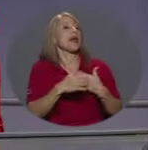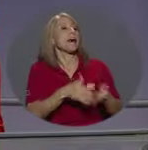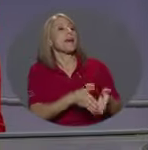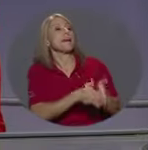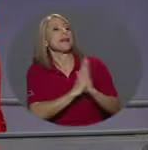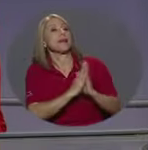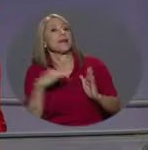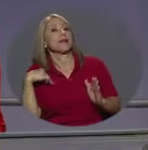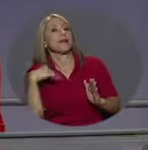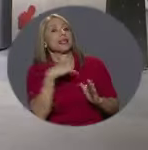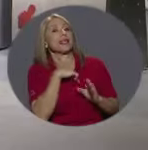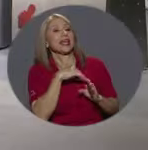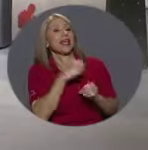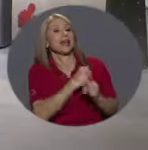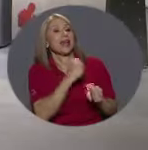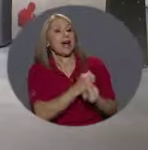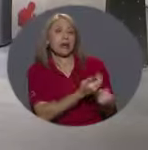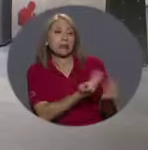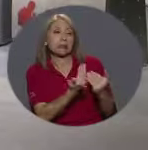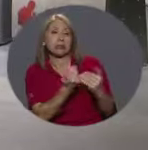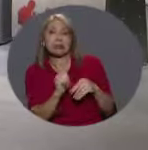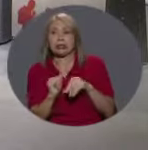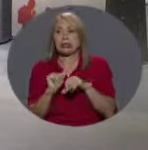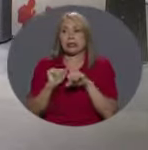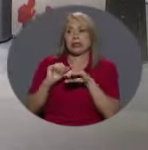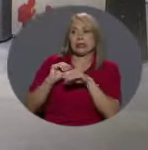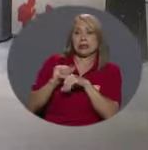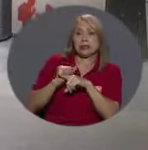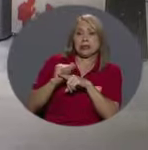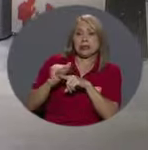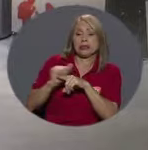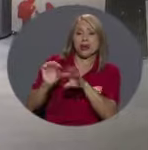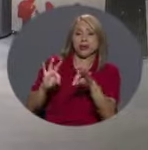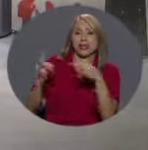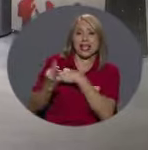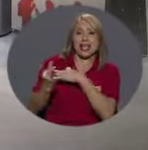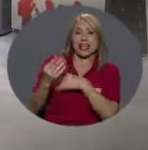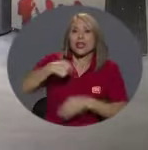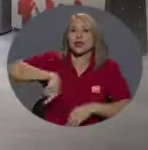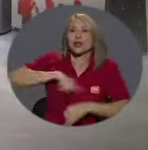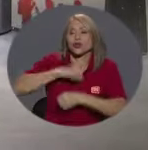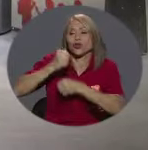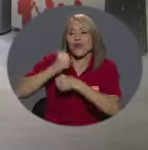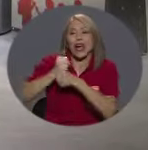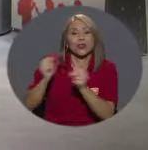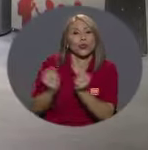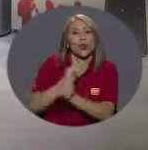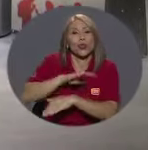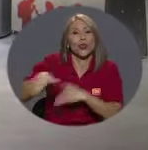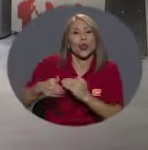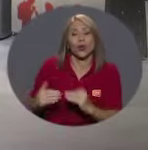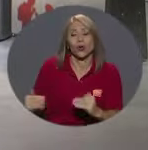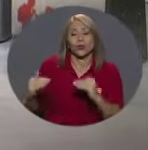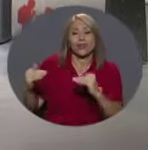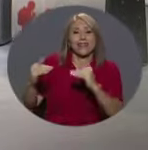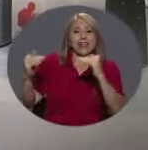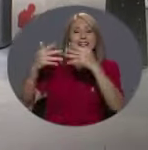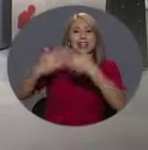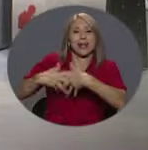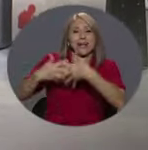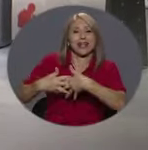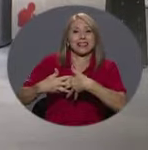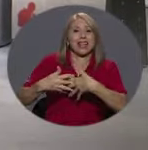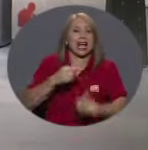Ministerio de Trabajo. Estuvimos una semana trabajando con todos los niveles de la empresa, desde la gerencia,